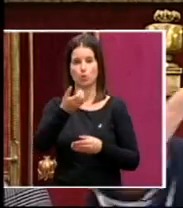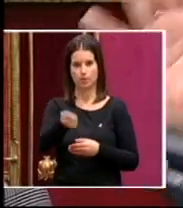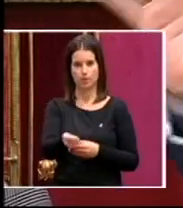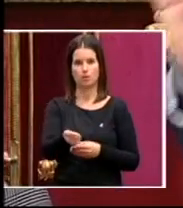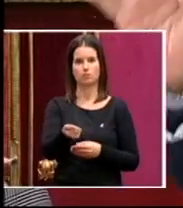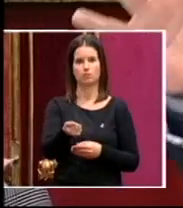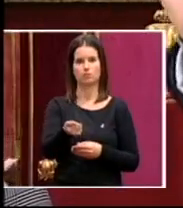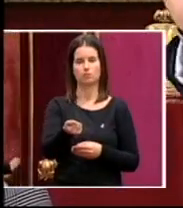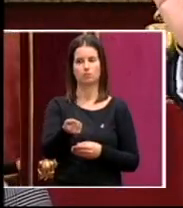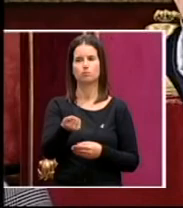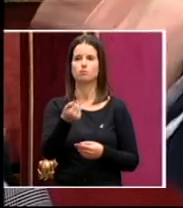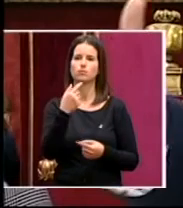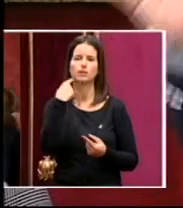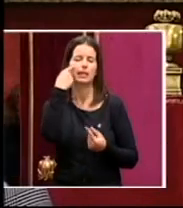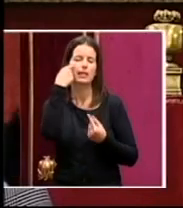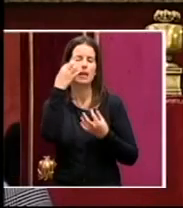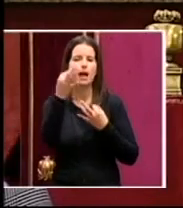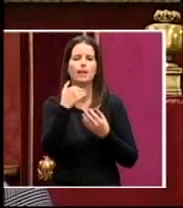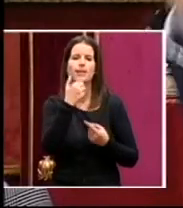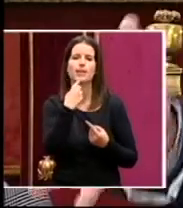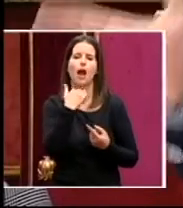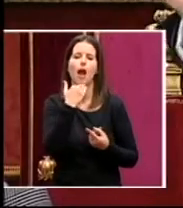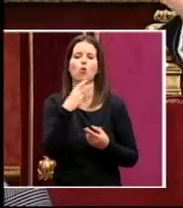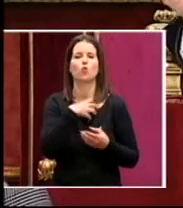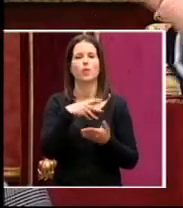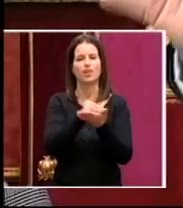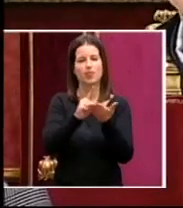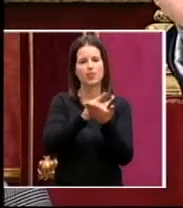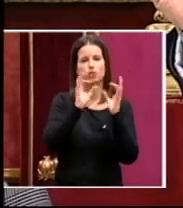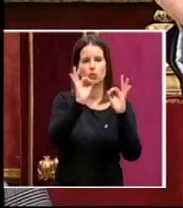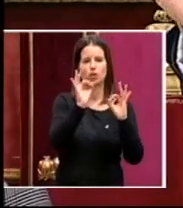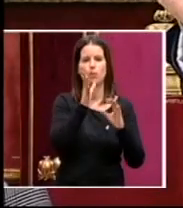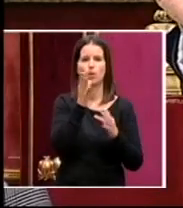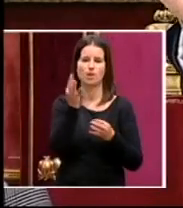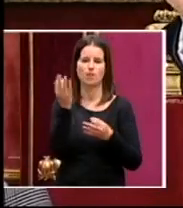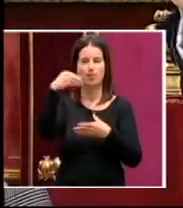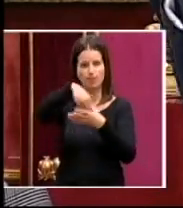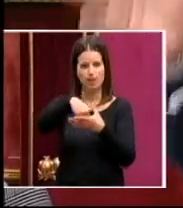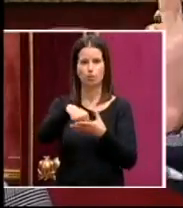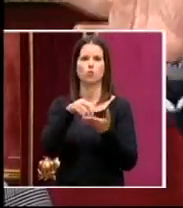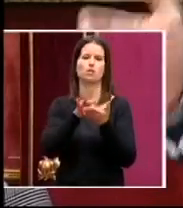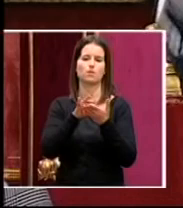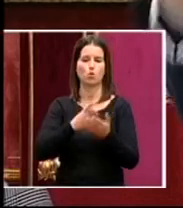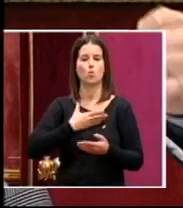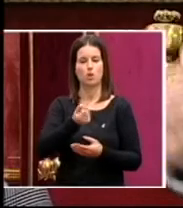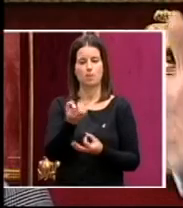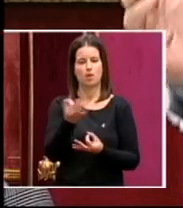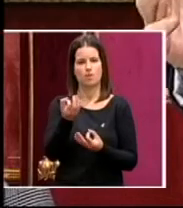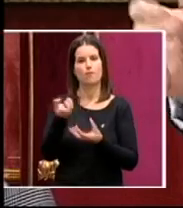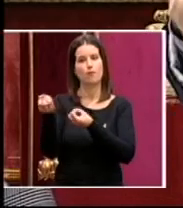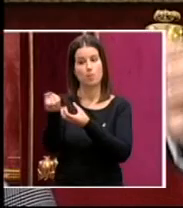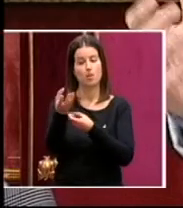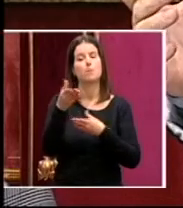pistas, no puede dar los datos concretos porque se tienen que dar dentro de lo que es el propio servicio municipal. Pero como se planteaba la